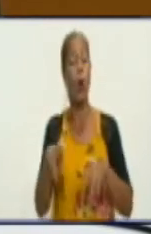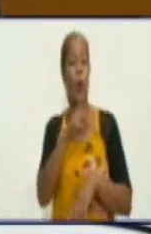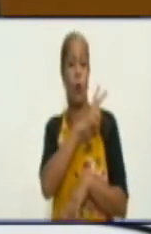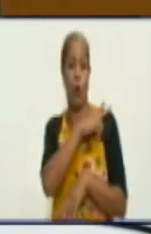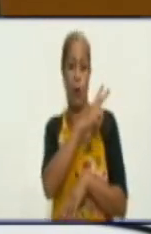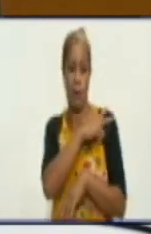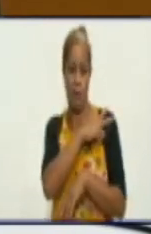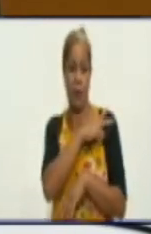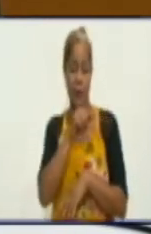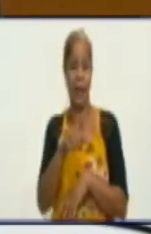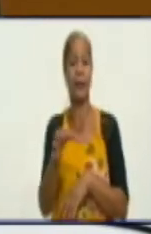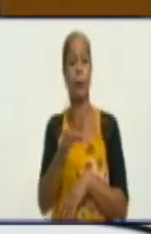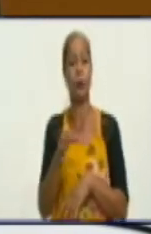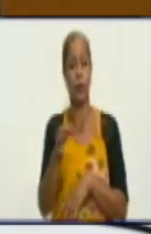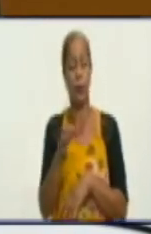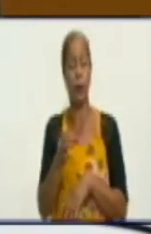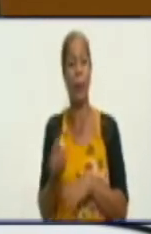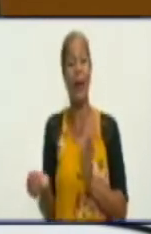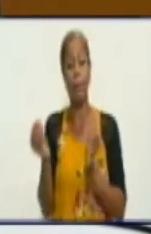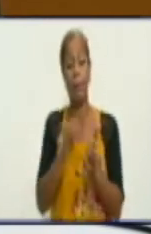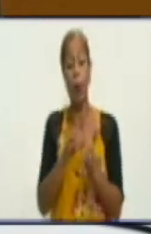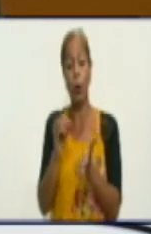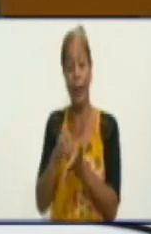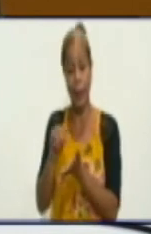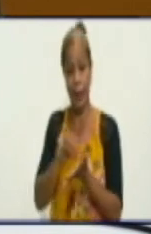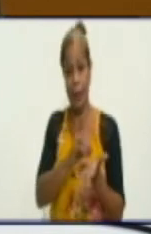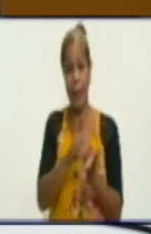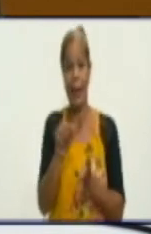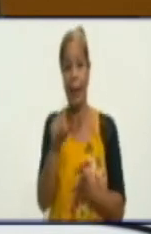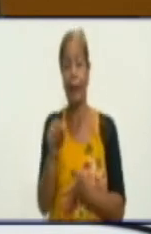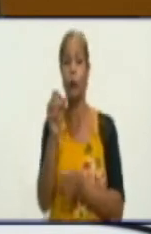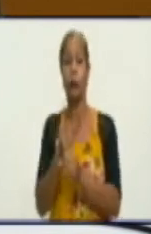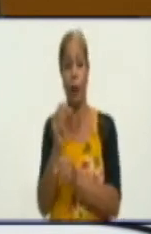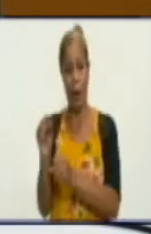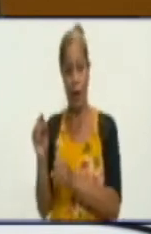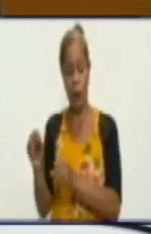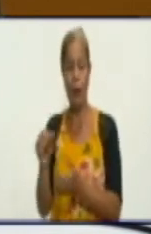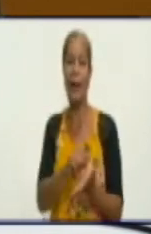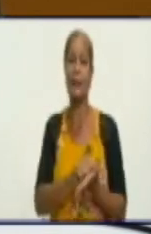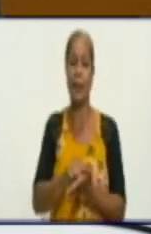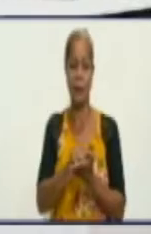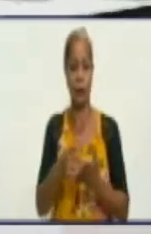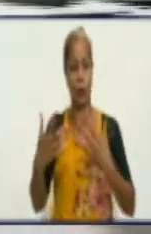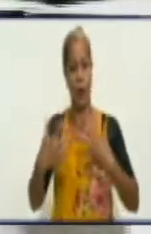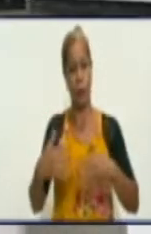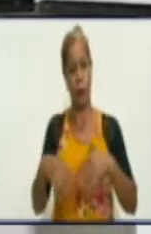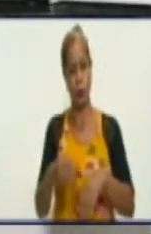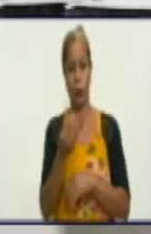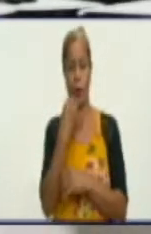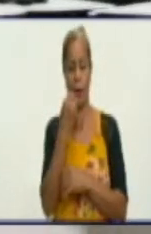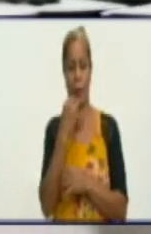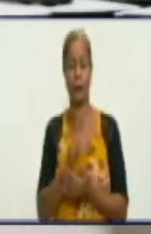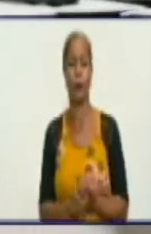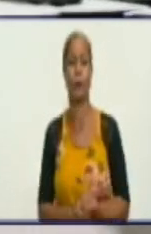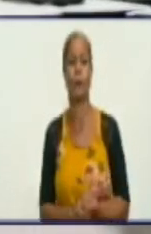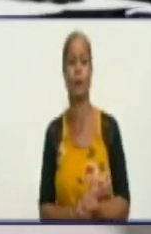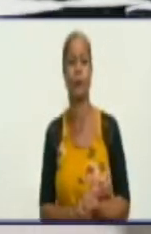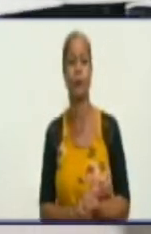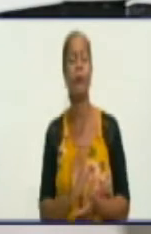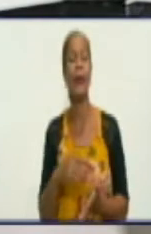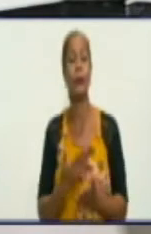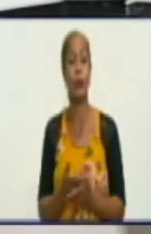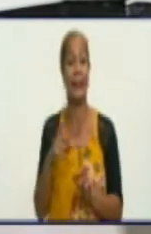también ir reubicando estos trabajadores al servicio de la producción de alimentos. ¿Y en el caso, Adalberto, del transporte? Sí, nosotros, a ver, en